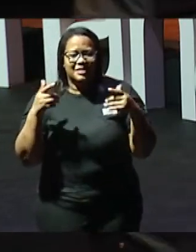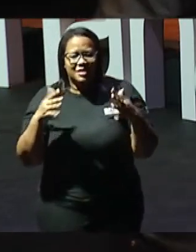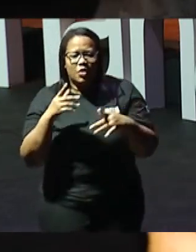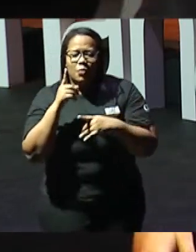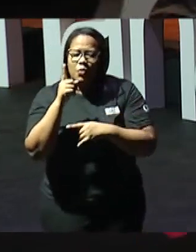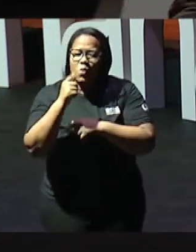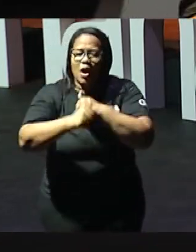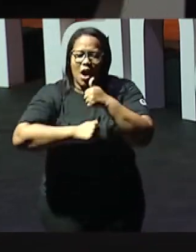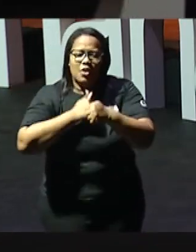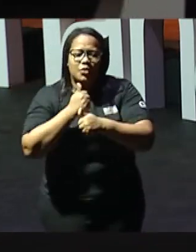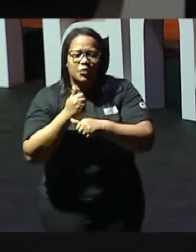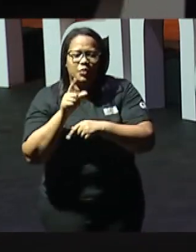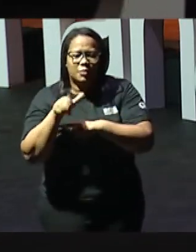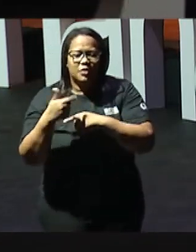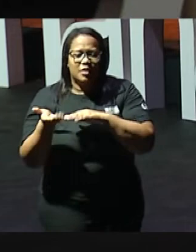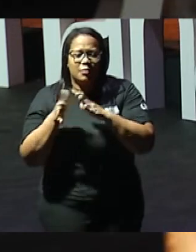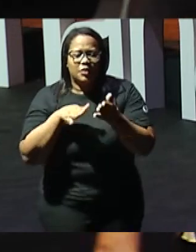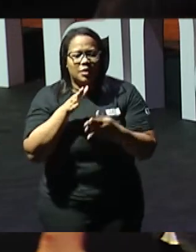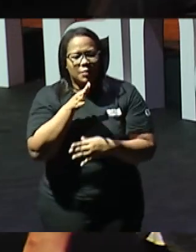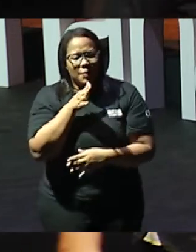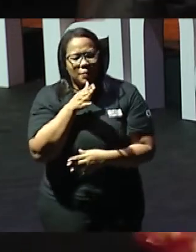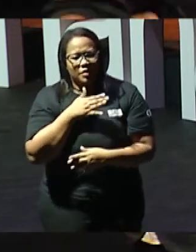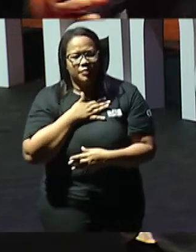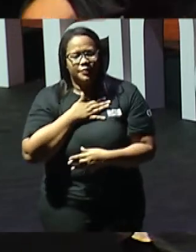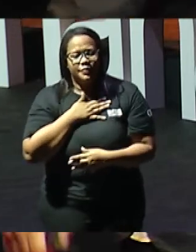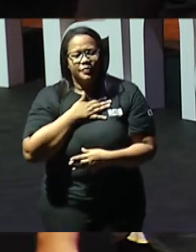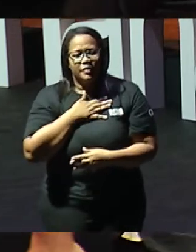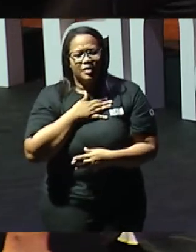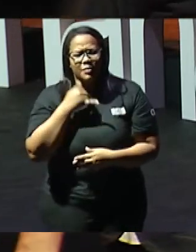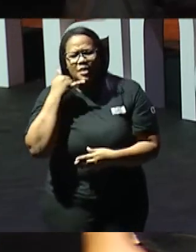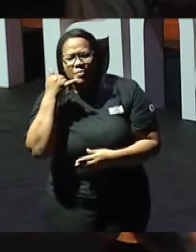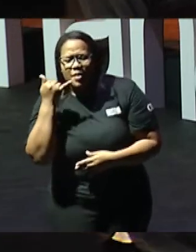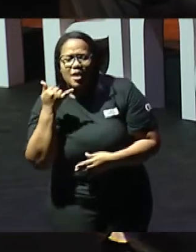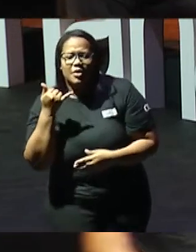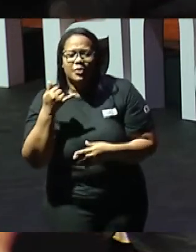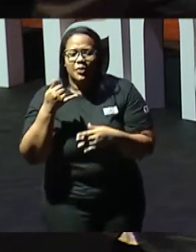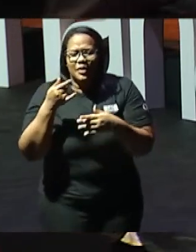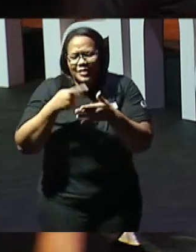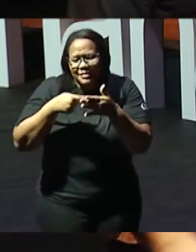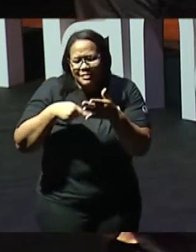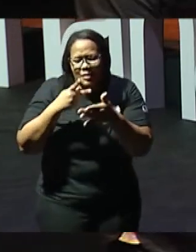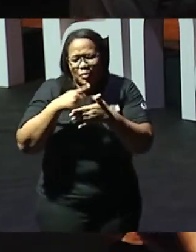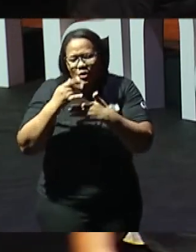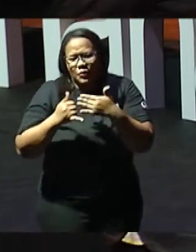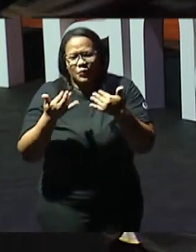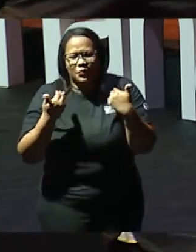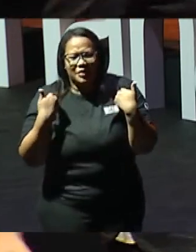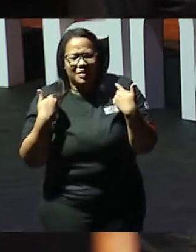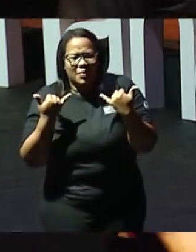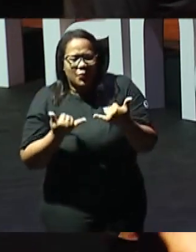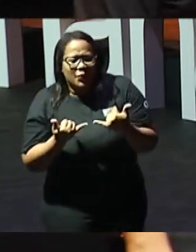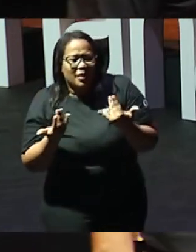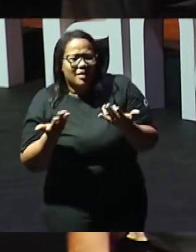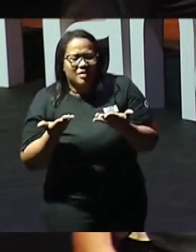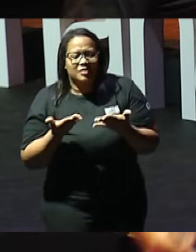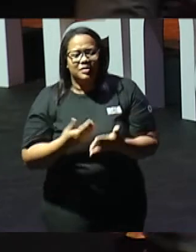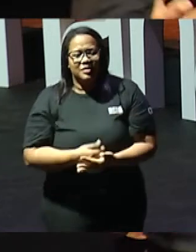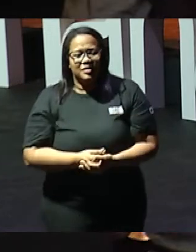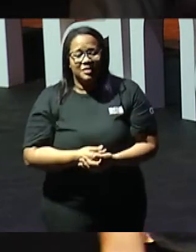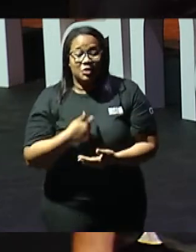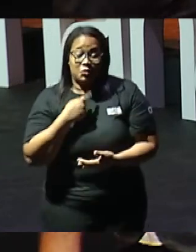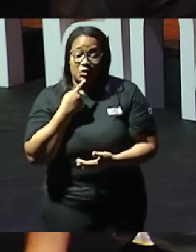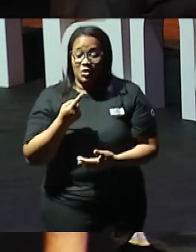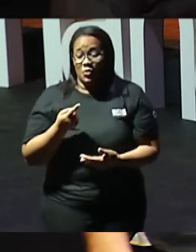que hacen que tú estás cómo te sientes dime qué proyecto tiene ahora yo yo yo